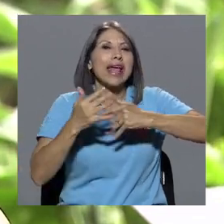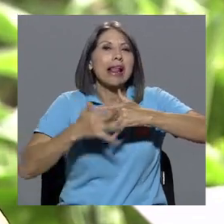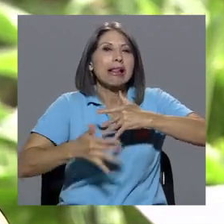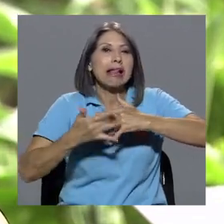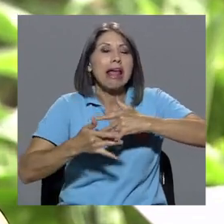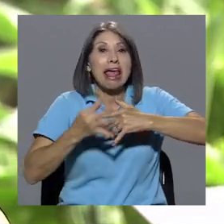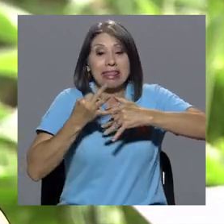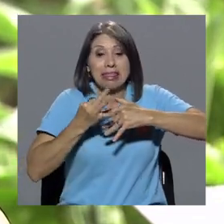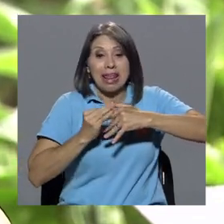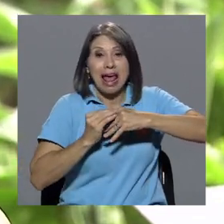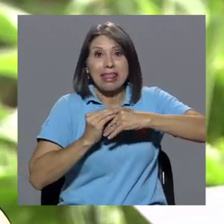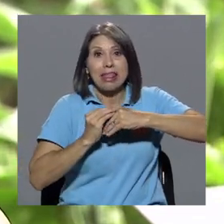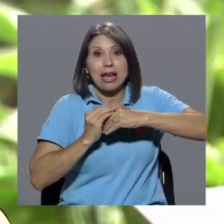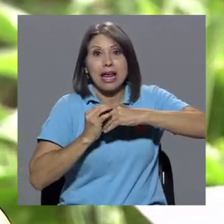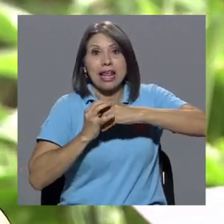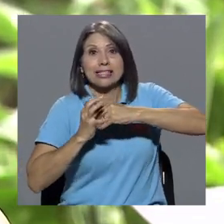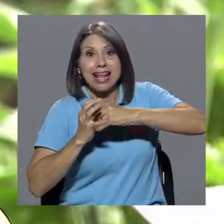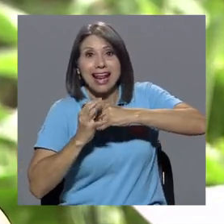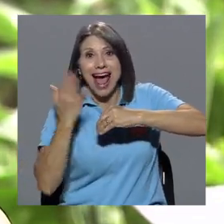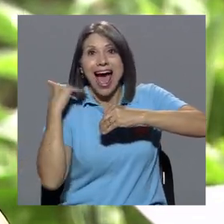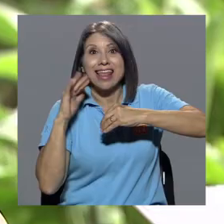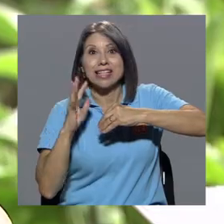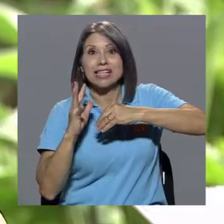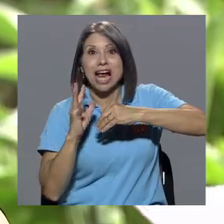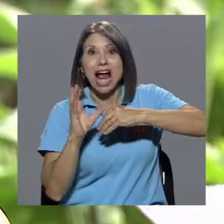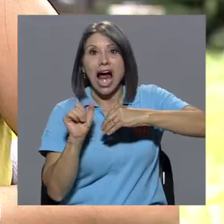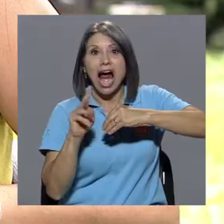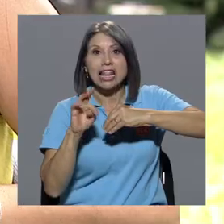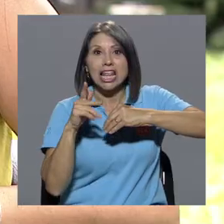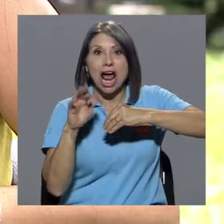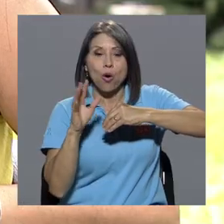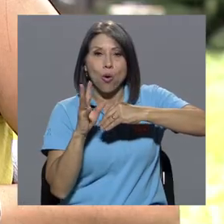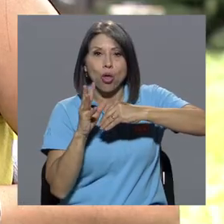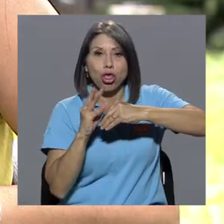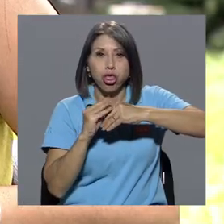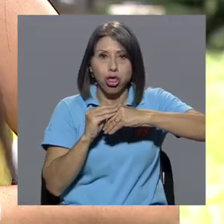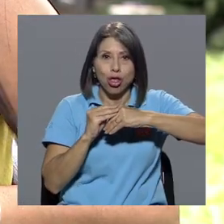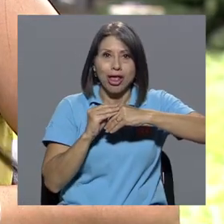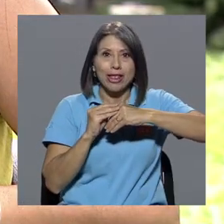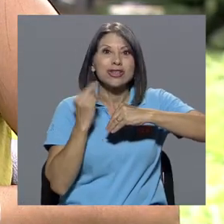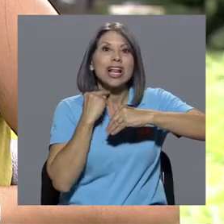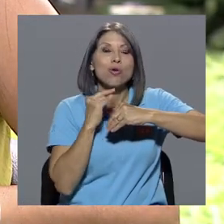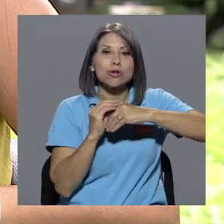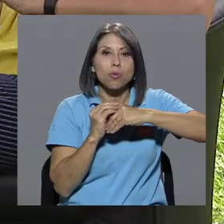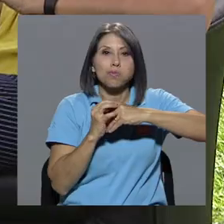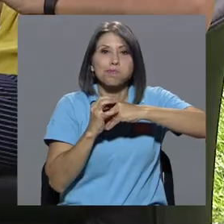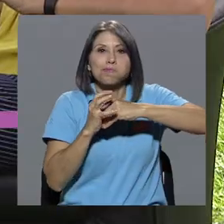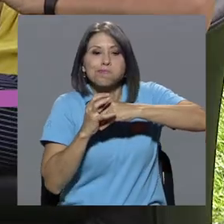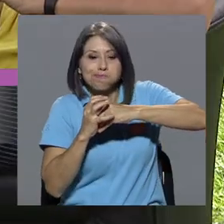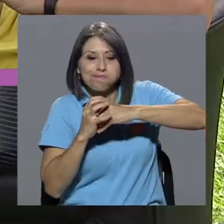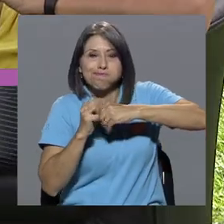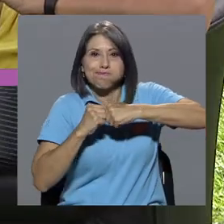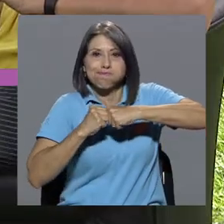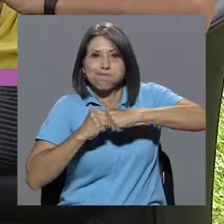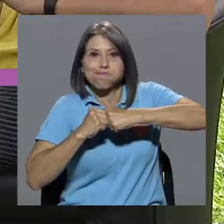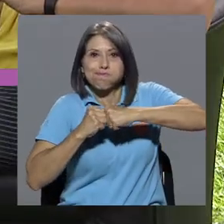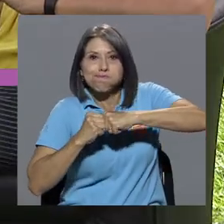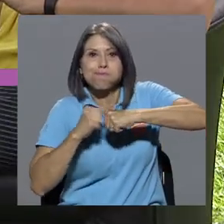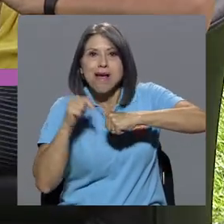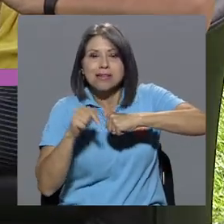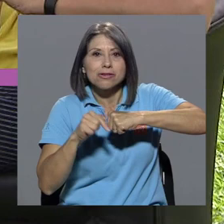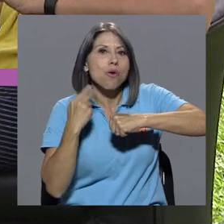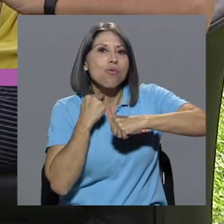crecer para reparar el espacio que el cartílago dejó, ¿verdad? Uh-huh. Entonces forman ciertas excrescencias óseas que no deberían estar